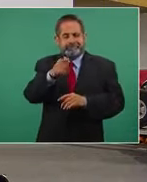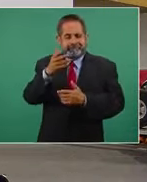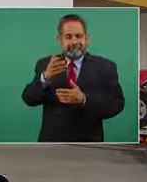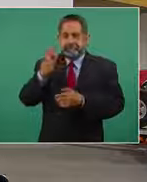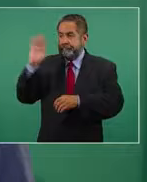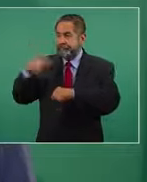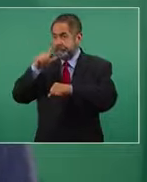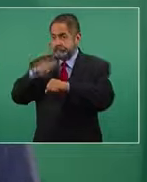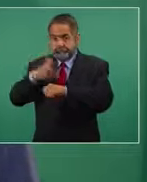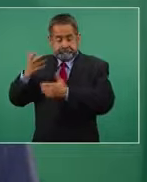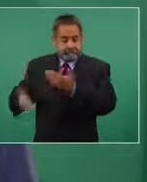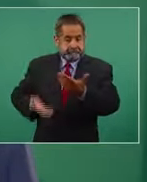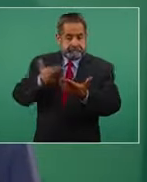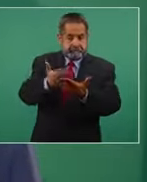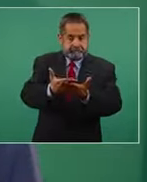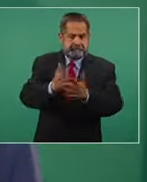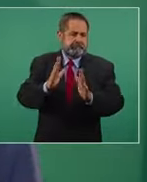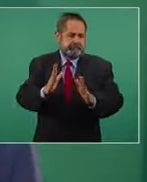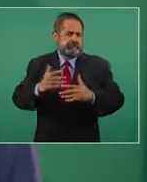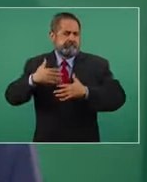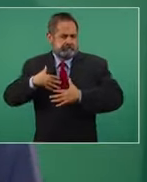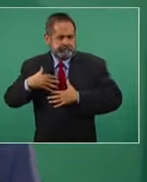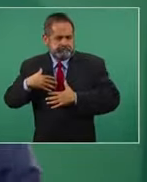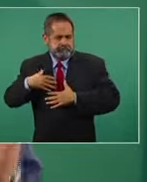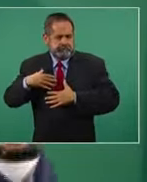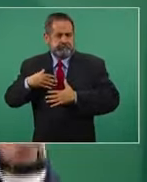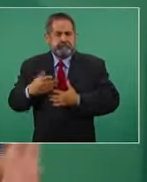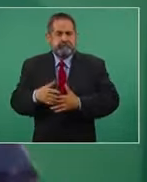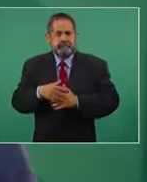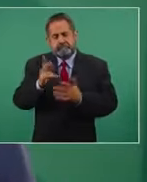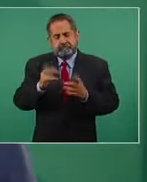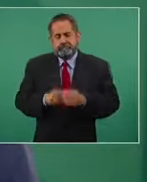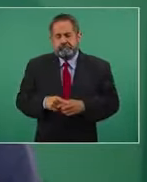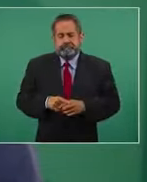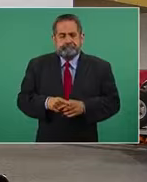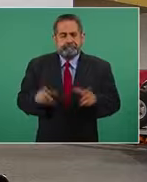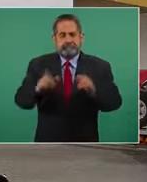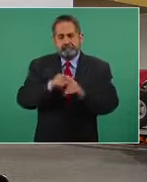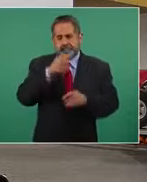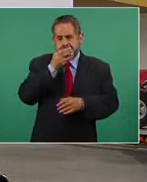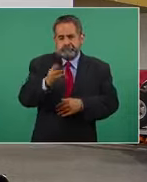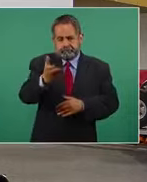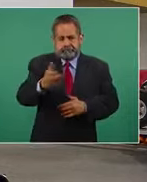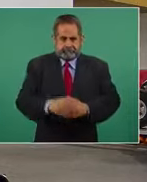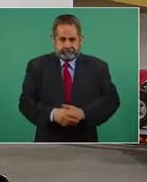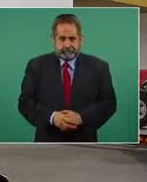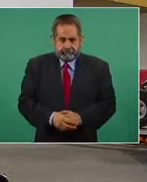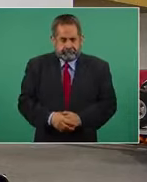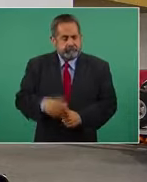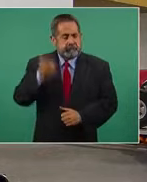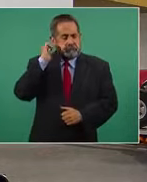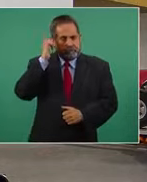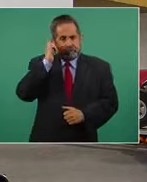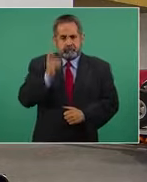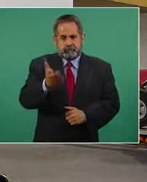ya corresponde a nosotros, y eso es lo que puedo yo comentarte. Ojalá